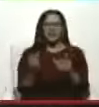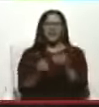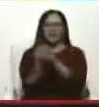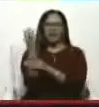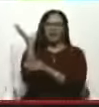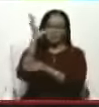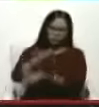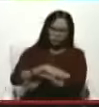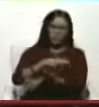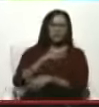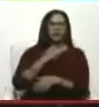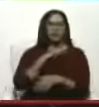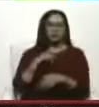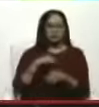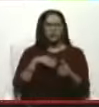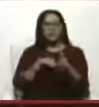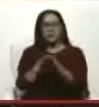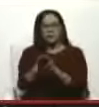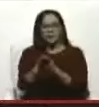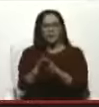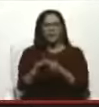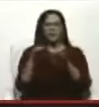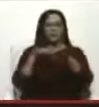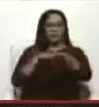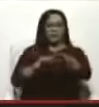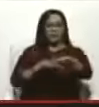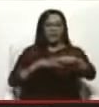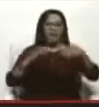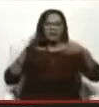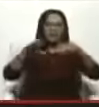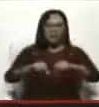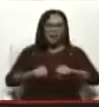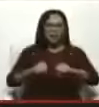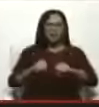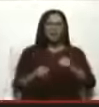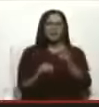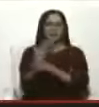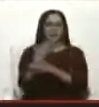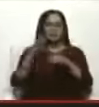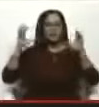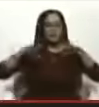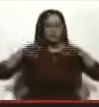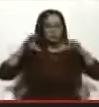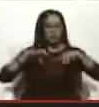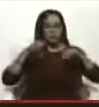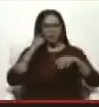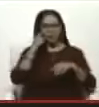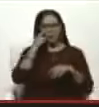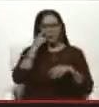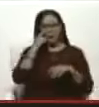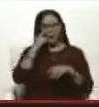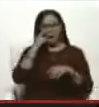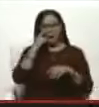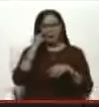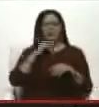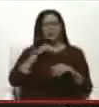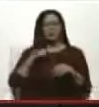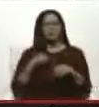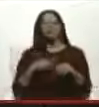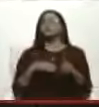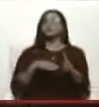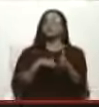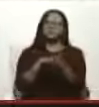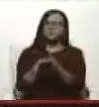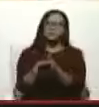árbol. Nosotros pasamos y la caravana quedó atrapada con el árbol y la lluvia. Nosotros afortunadamente cruzamos